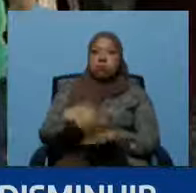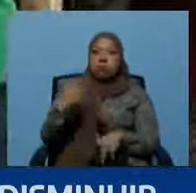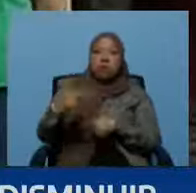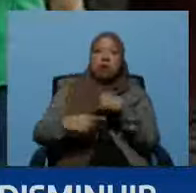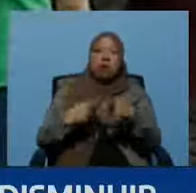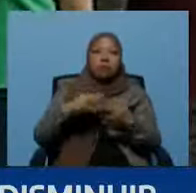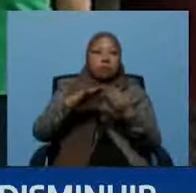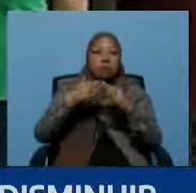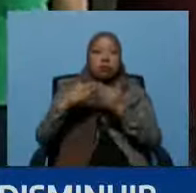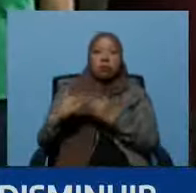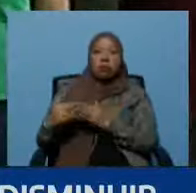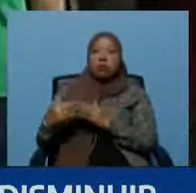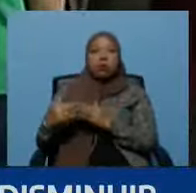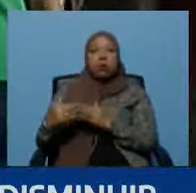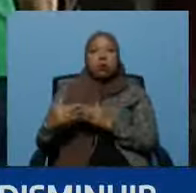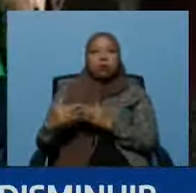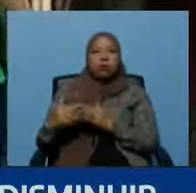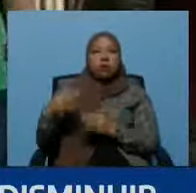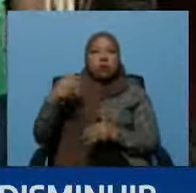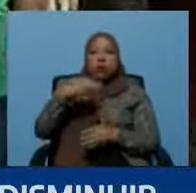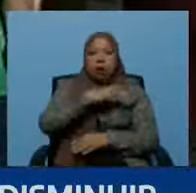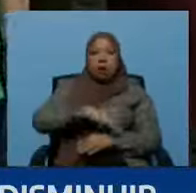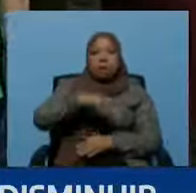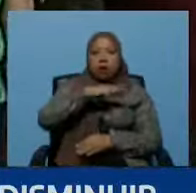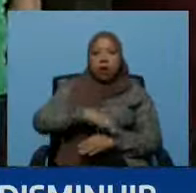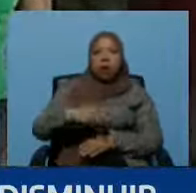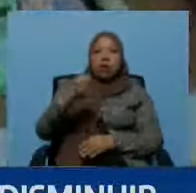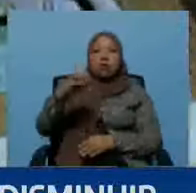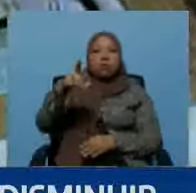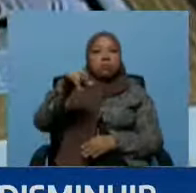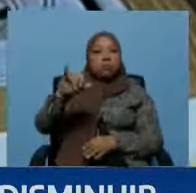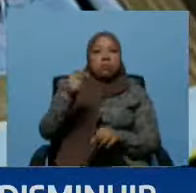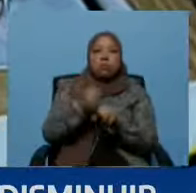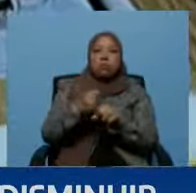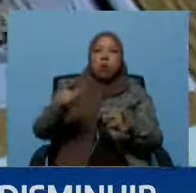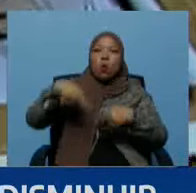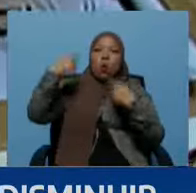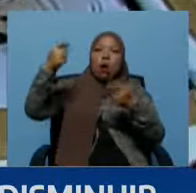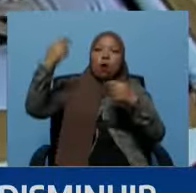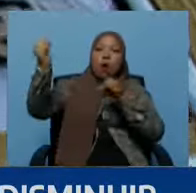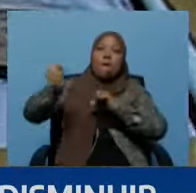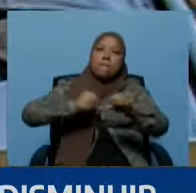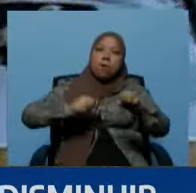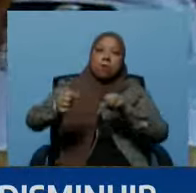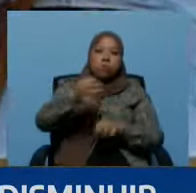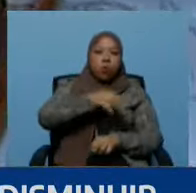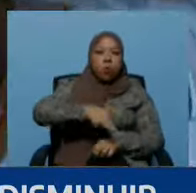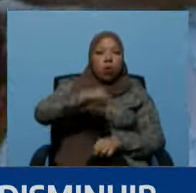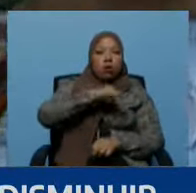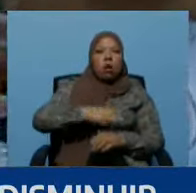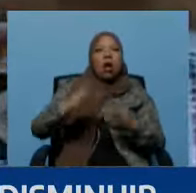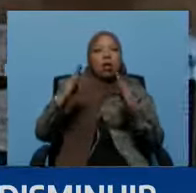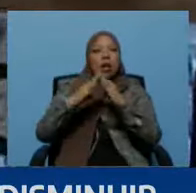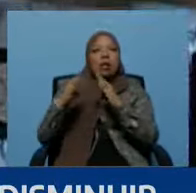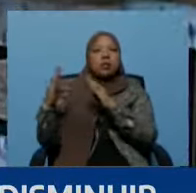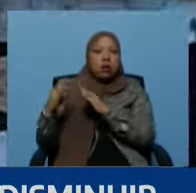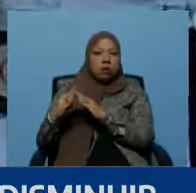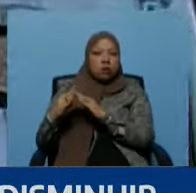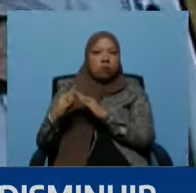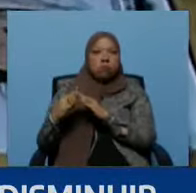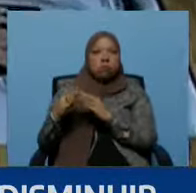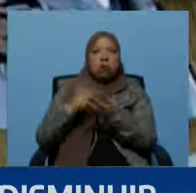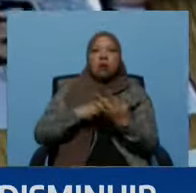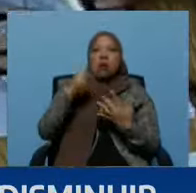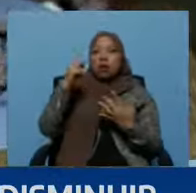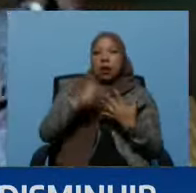los barrios, a las bases de misiones, a los CDI, acompañando a los movimientos sociales en el casa a casa, en el plan